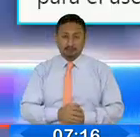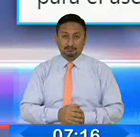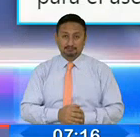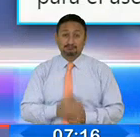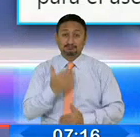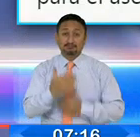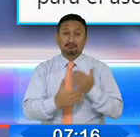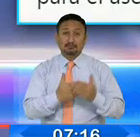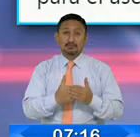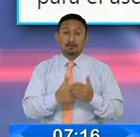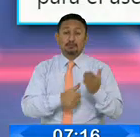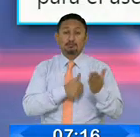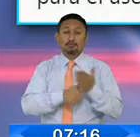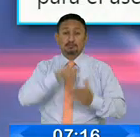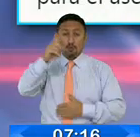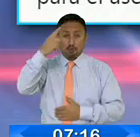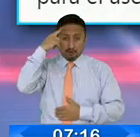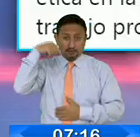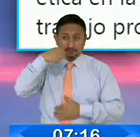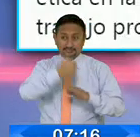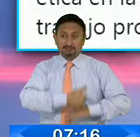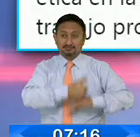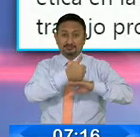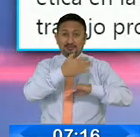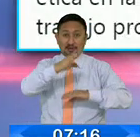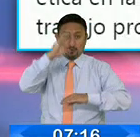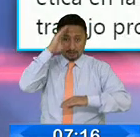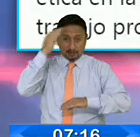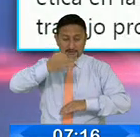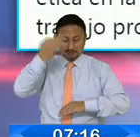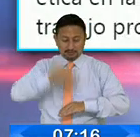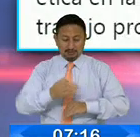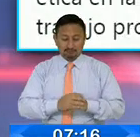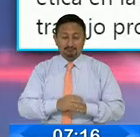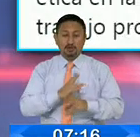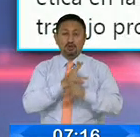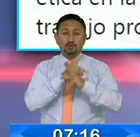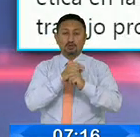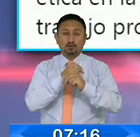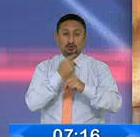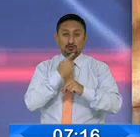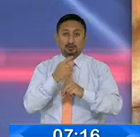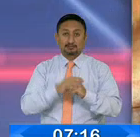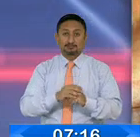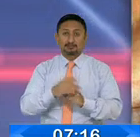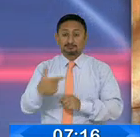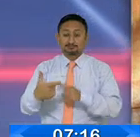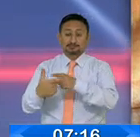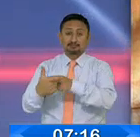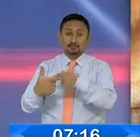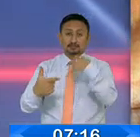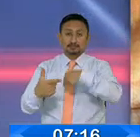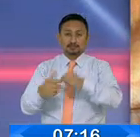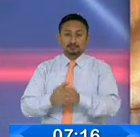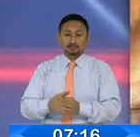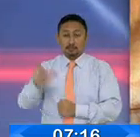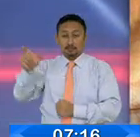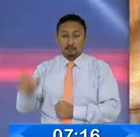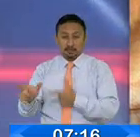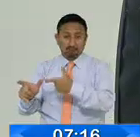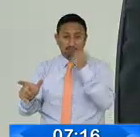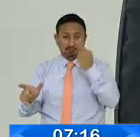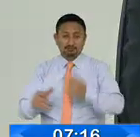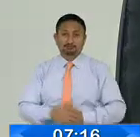tarde, tanto el ministro de gobierno como el comandante general confirmaron a través de Twitter que el arma encontrada fue utilizada en la muerte de